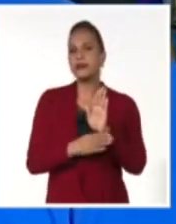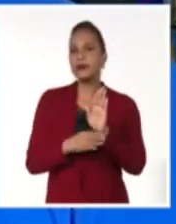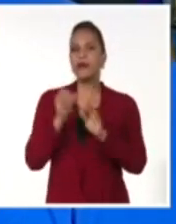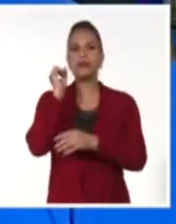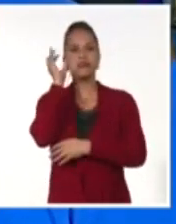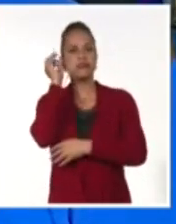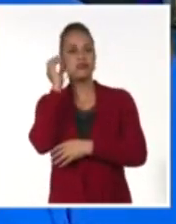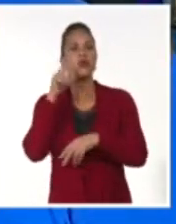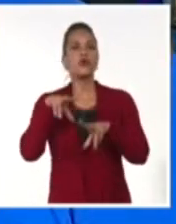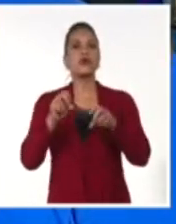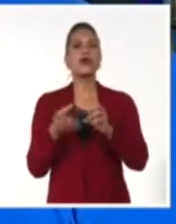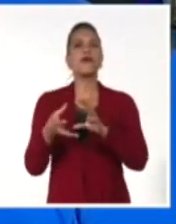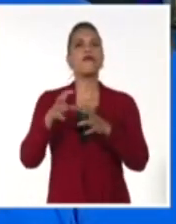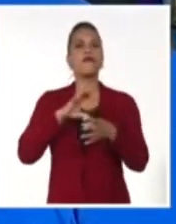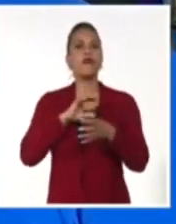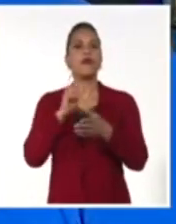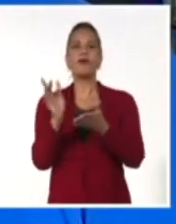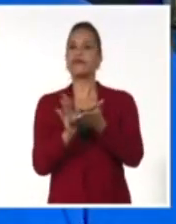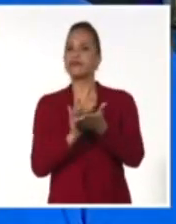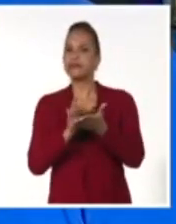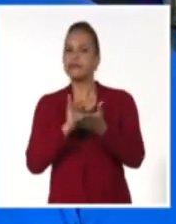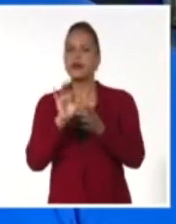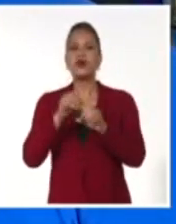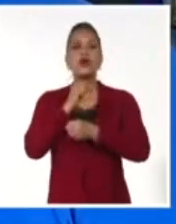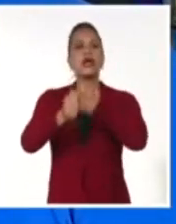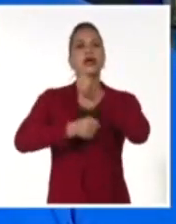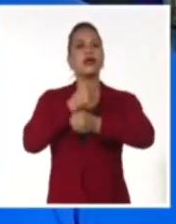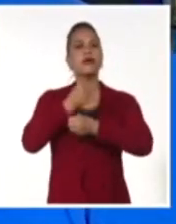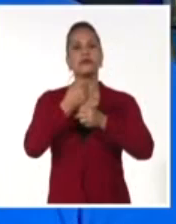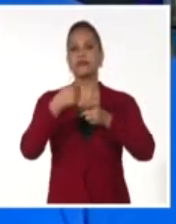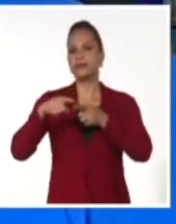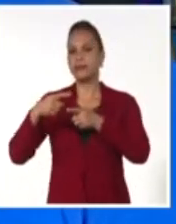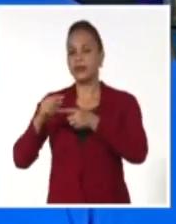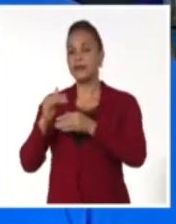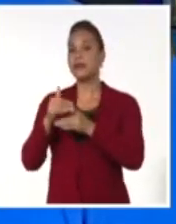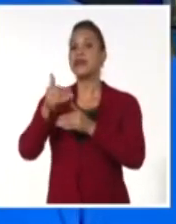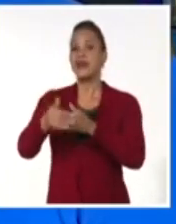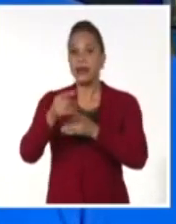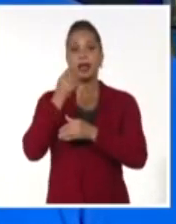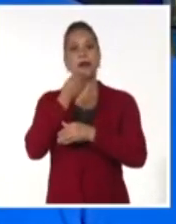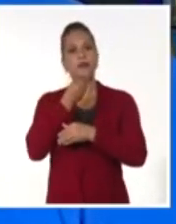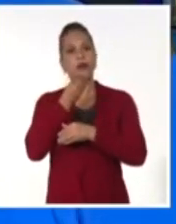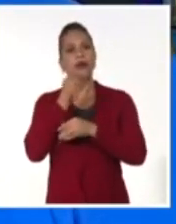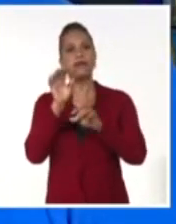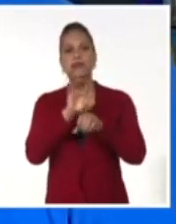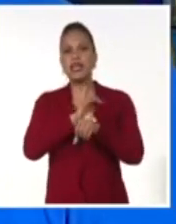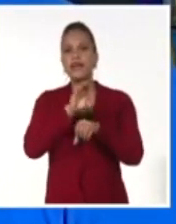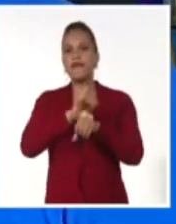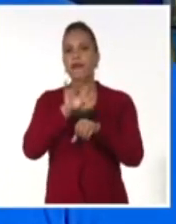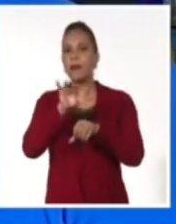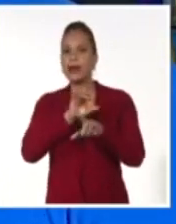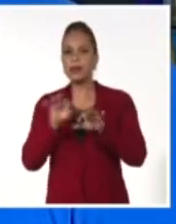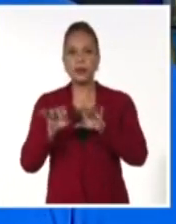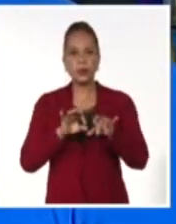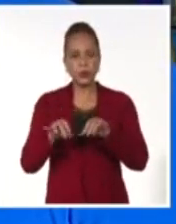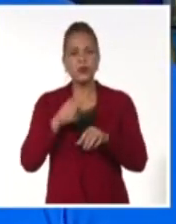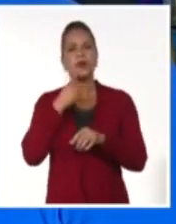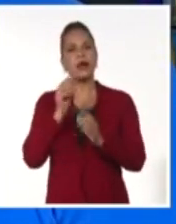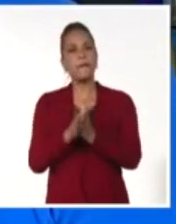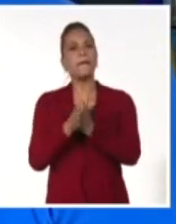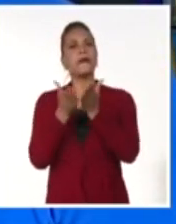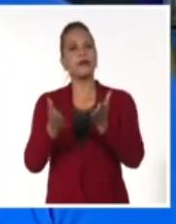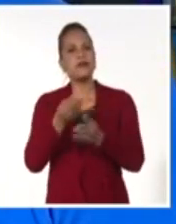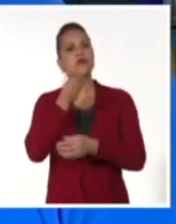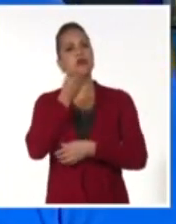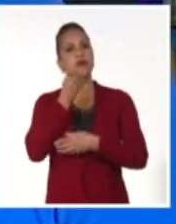creación de nuevas plataformas con el uso de herramientas externas que pueden automatizar de alguna manera el periodismo y toda esta serie de innovaciones son las que nos han